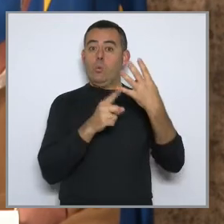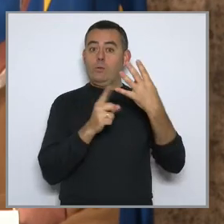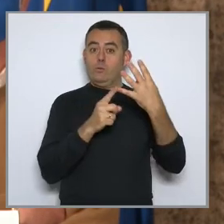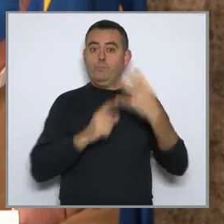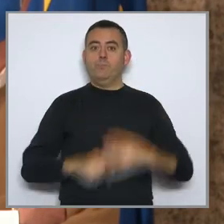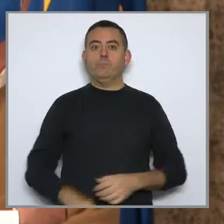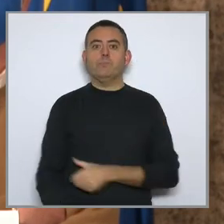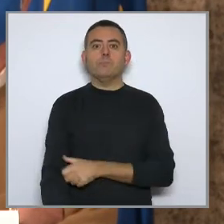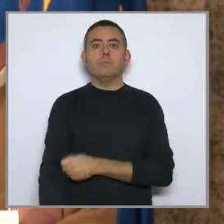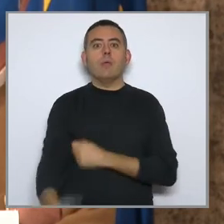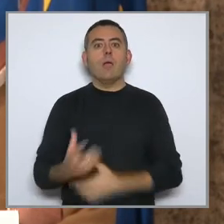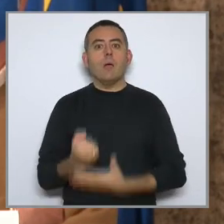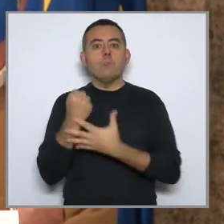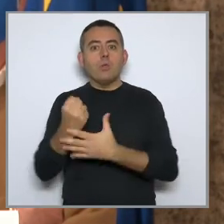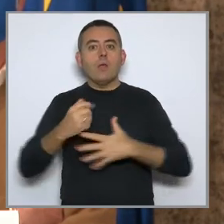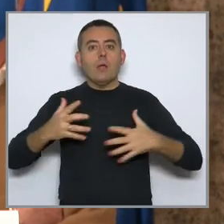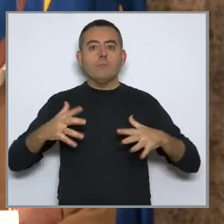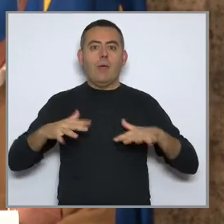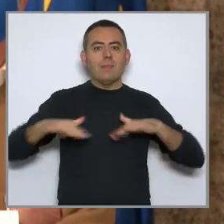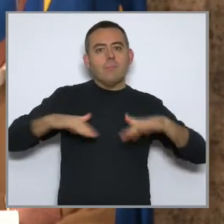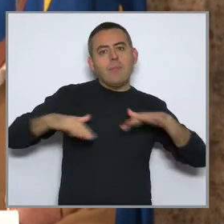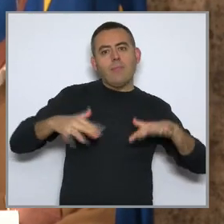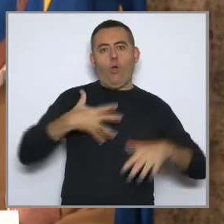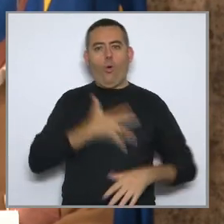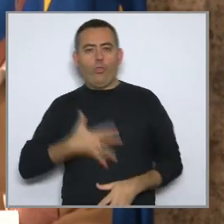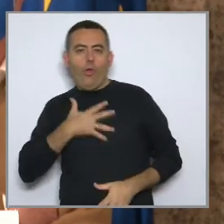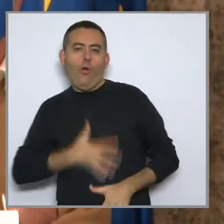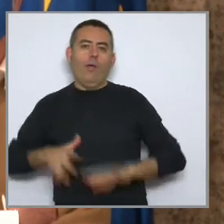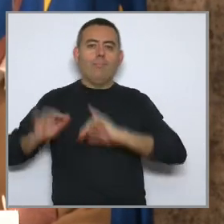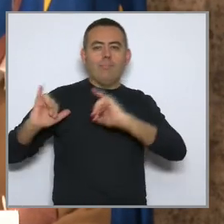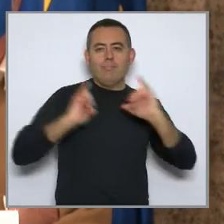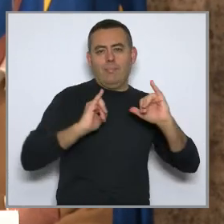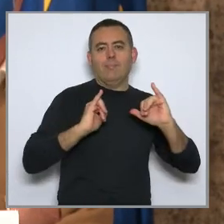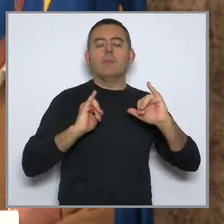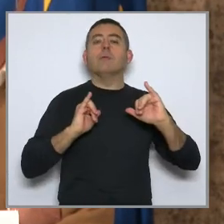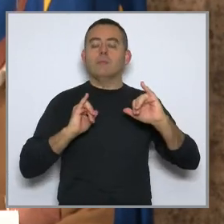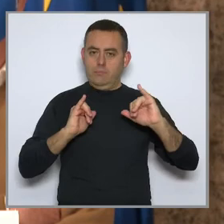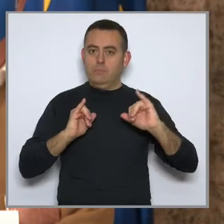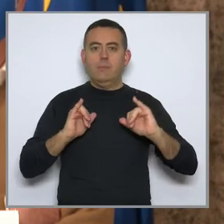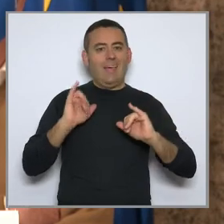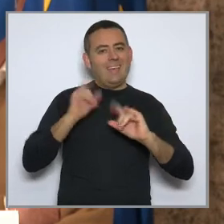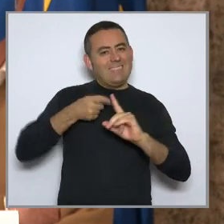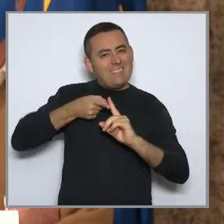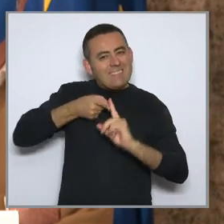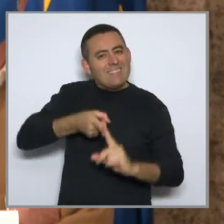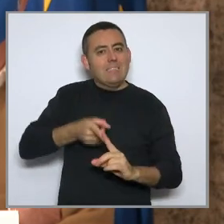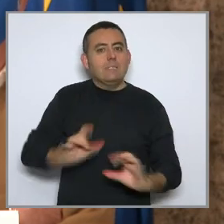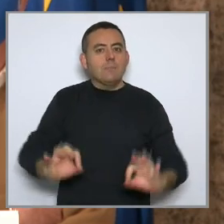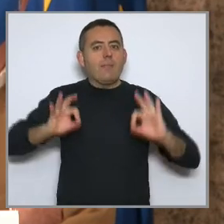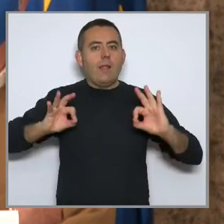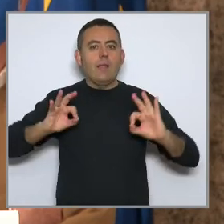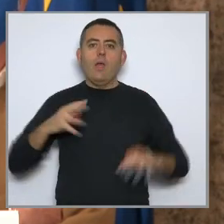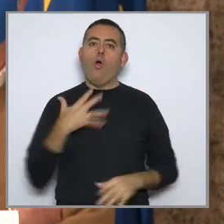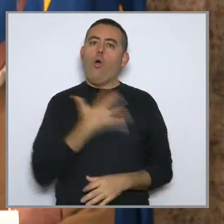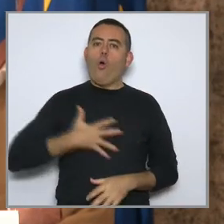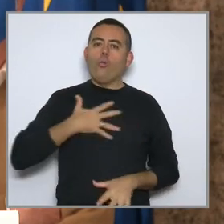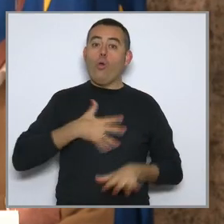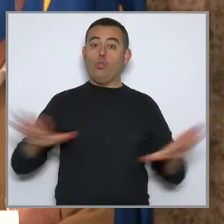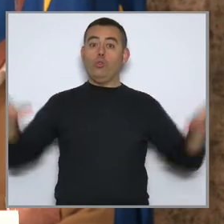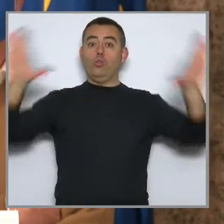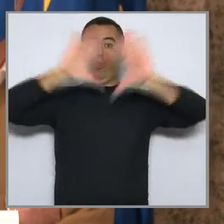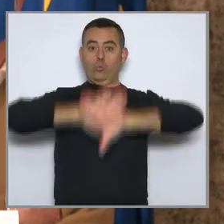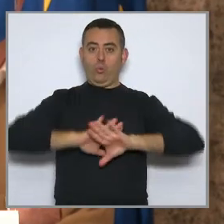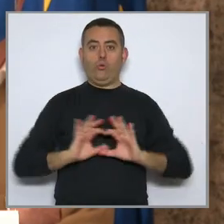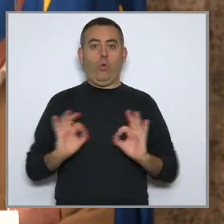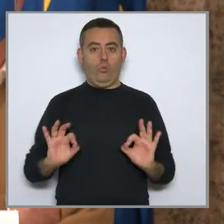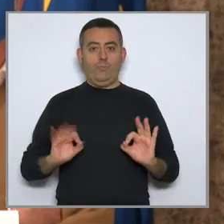vamos a apoyar las actividades del ocio y el entretenimiento con especial atención al ocio nocturno por la